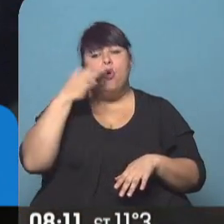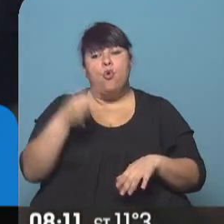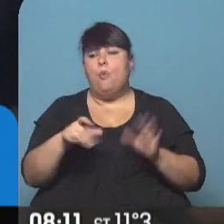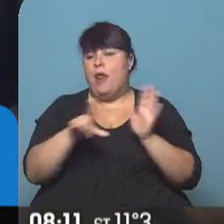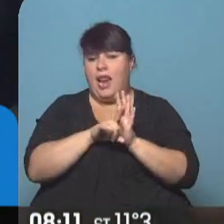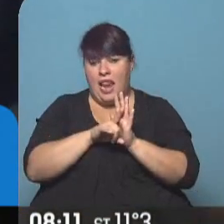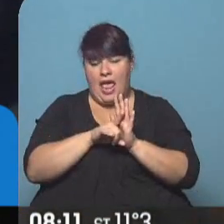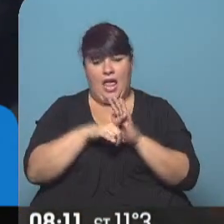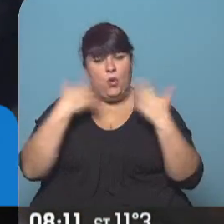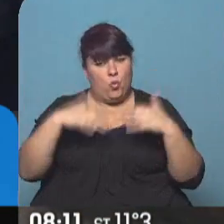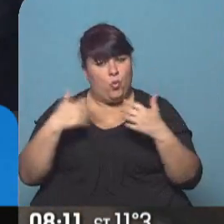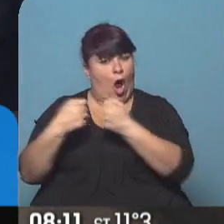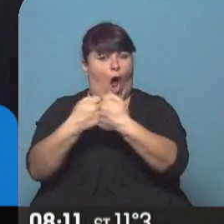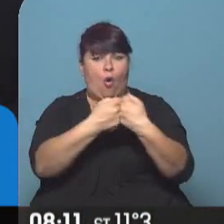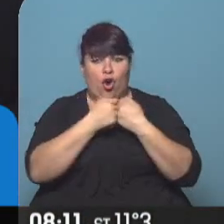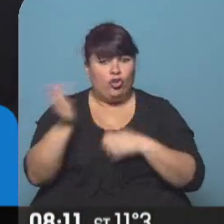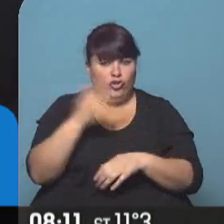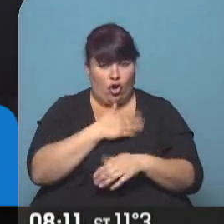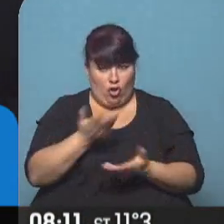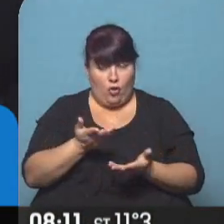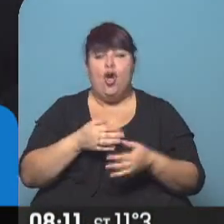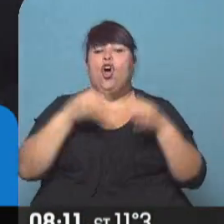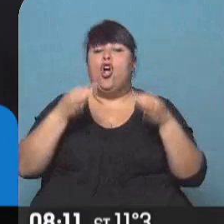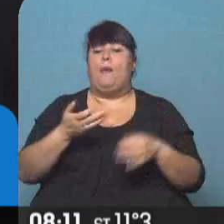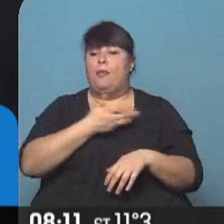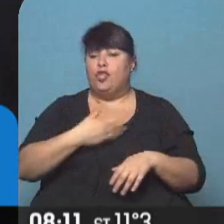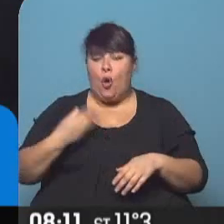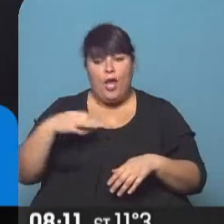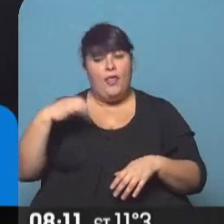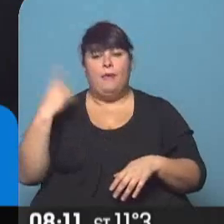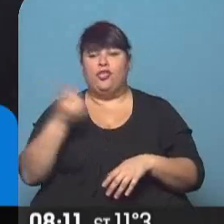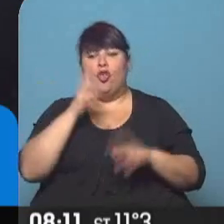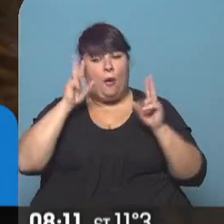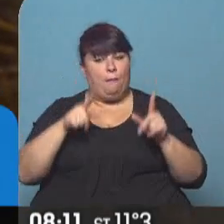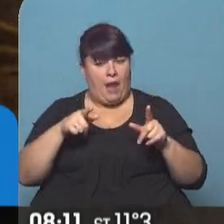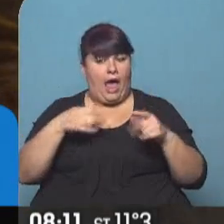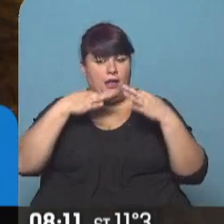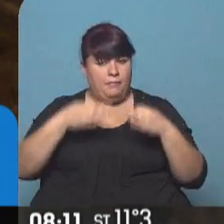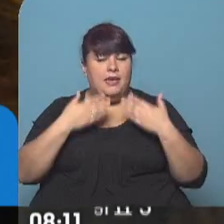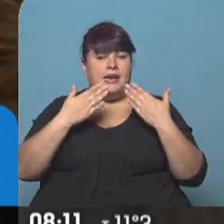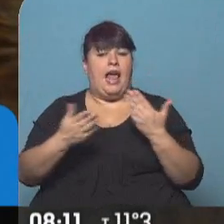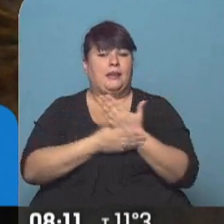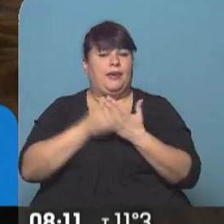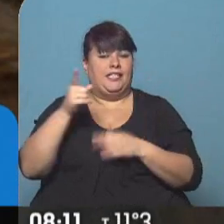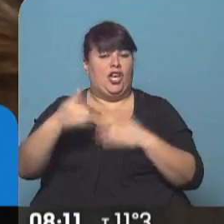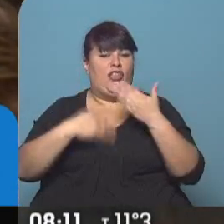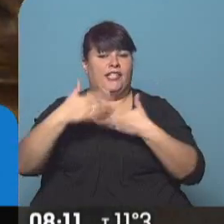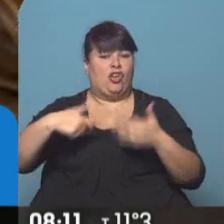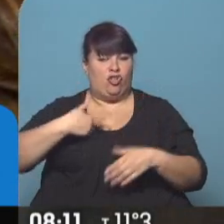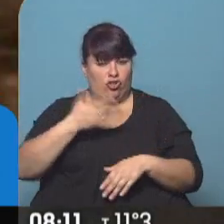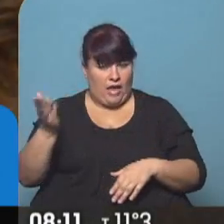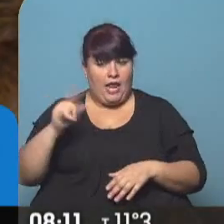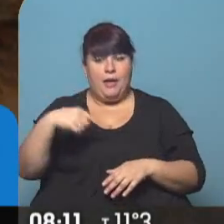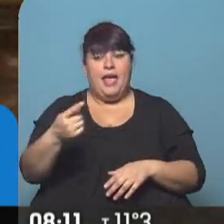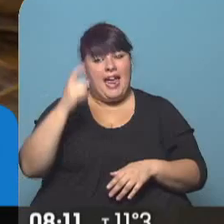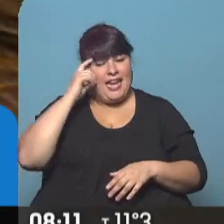ley que ha tenido un enorme consenso. Bueno, el compromiso del gobierno es de que todos los planes van a estar a través del Ministerio de Desarrollo Social a partir de